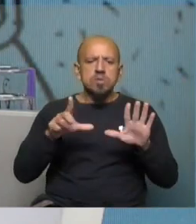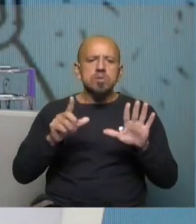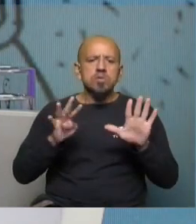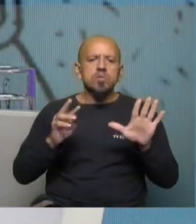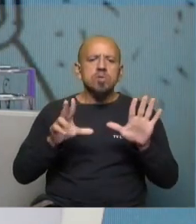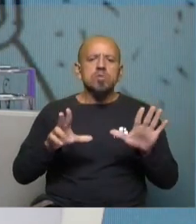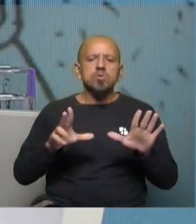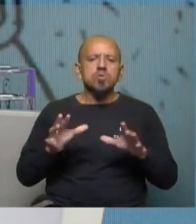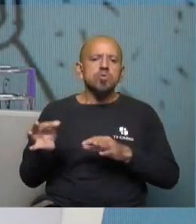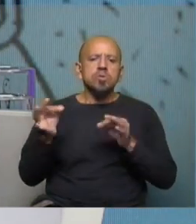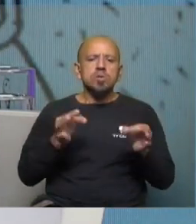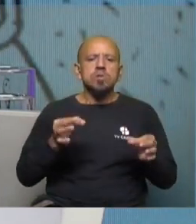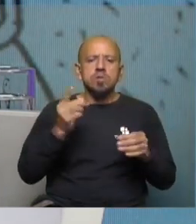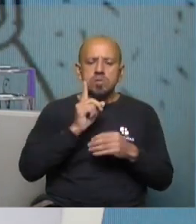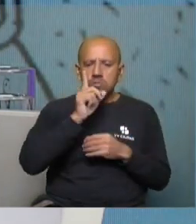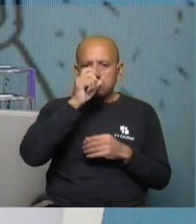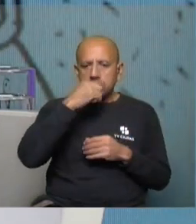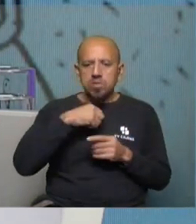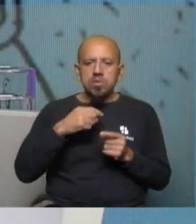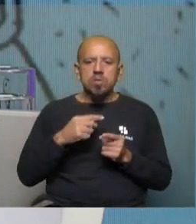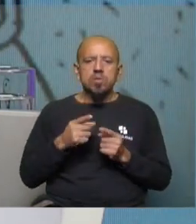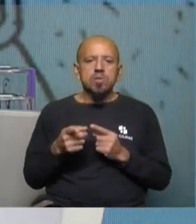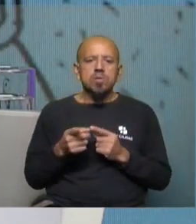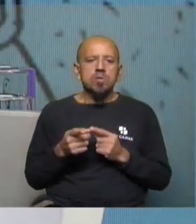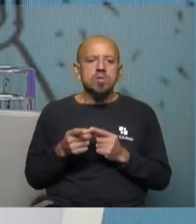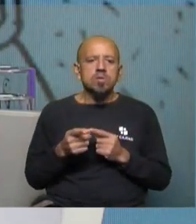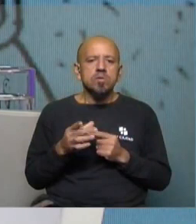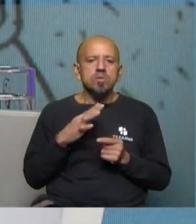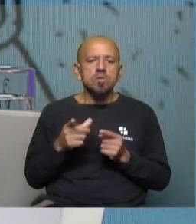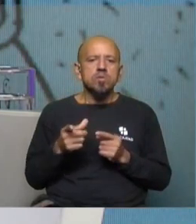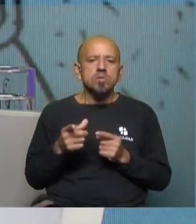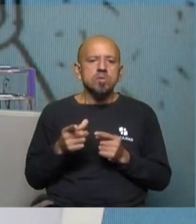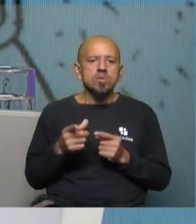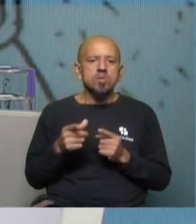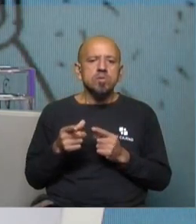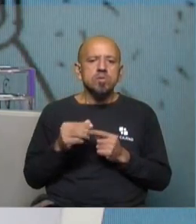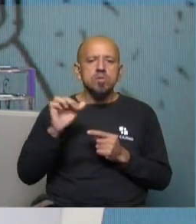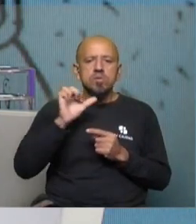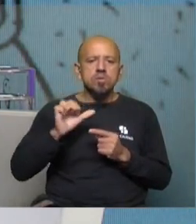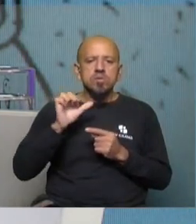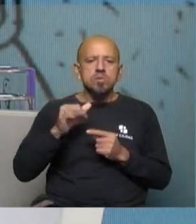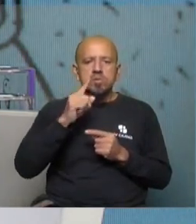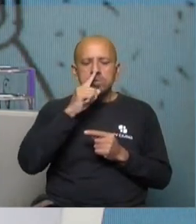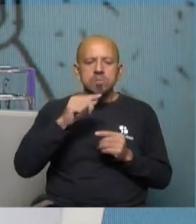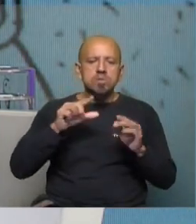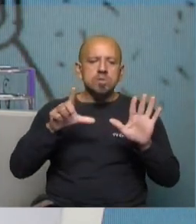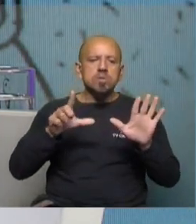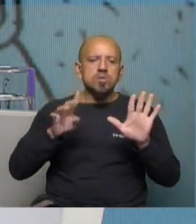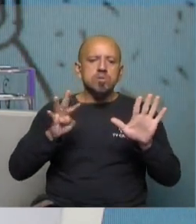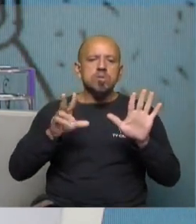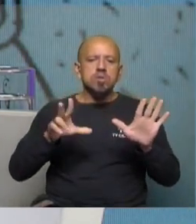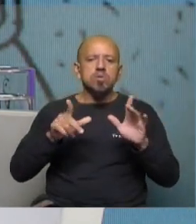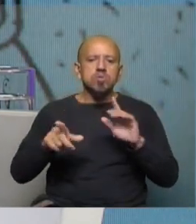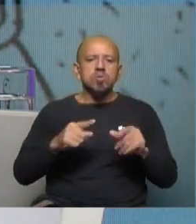llegaba a Montevideo Y vos Pues que ustedes pueden creer Pablo Noelia que Alex Gucci me dice en enero de 1798 de ese año